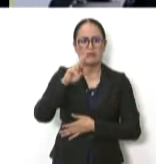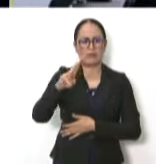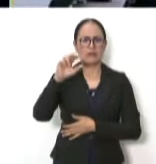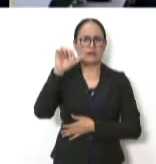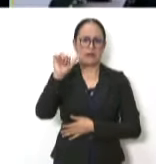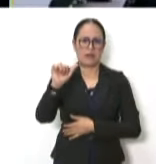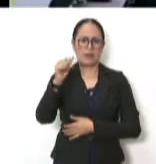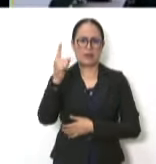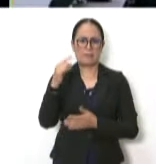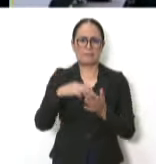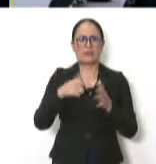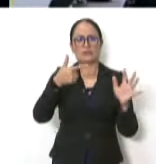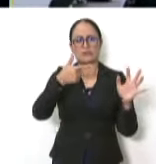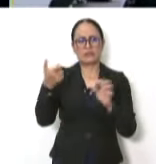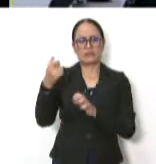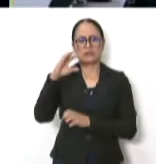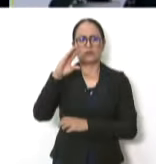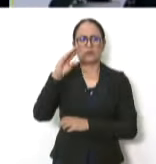RRA